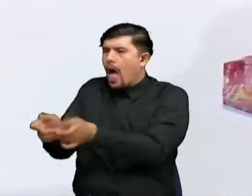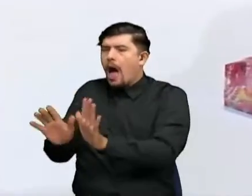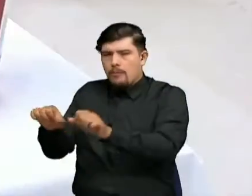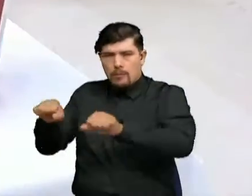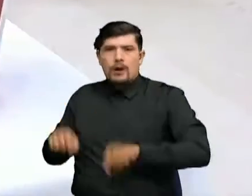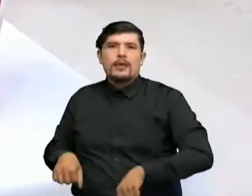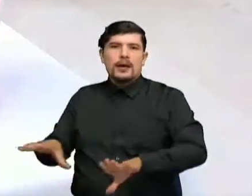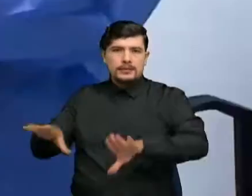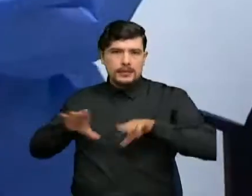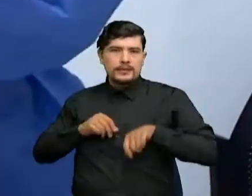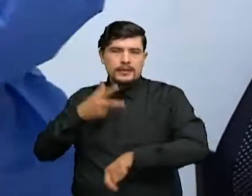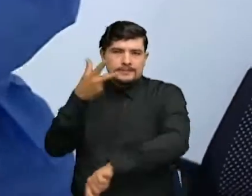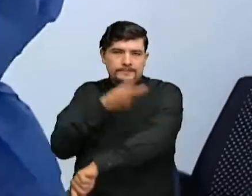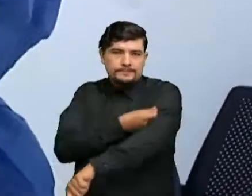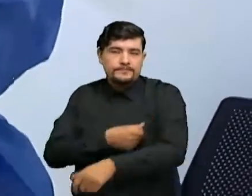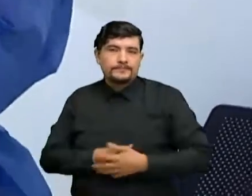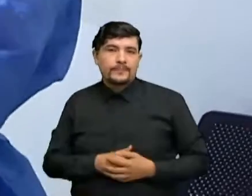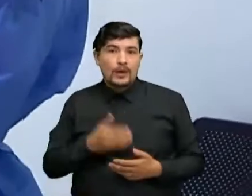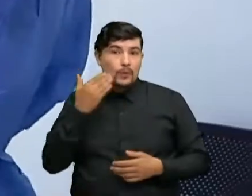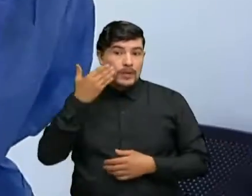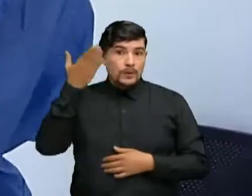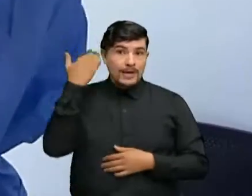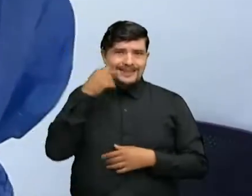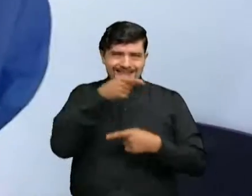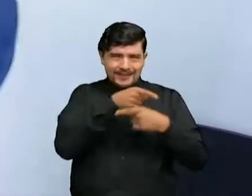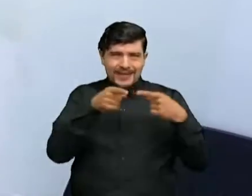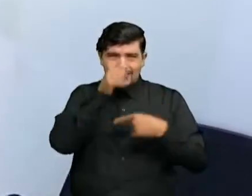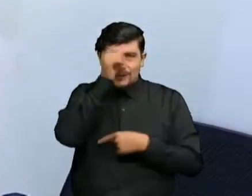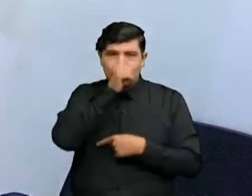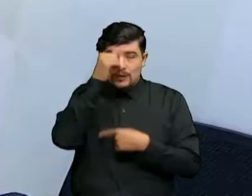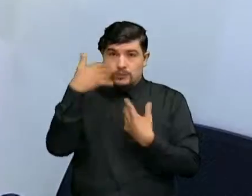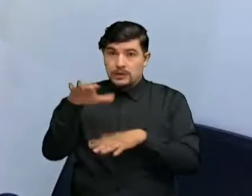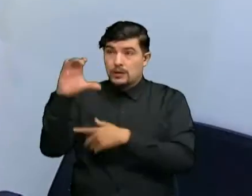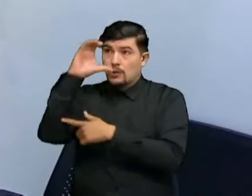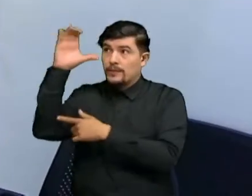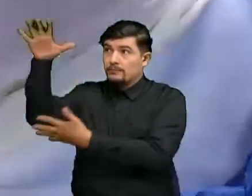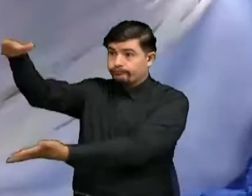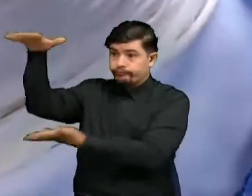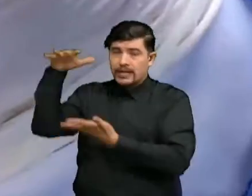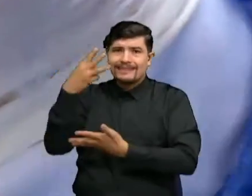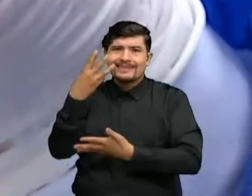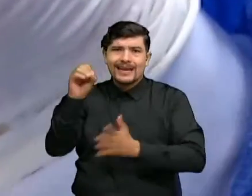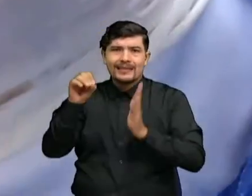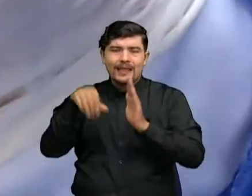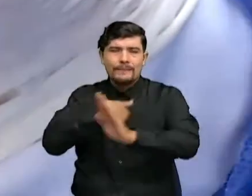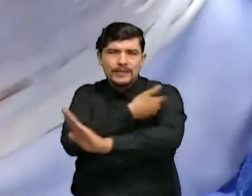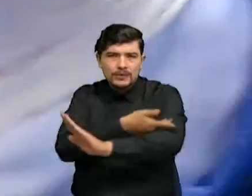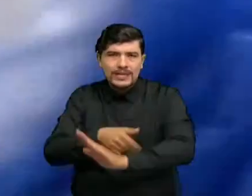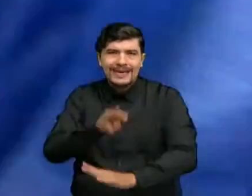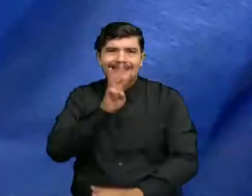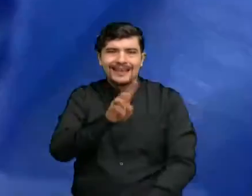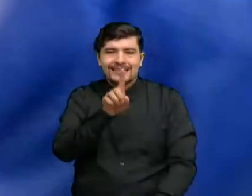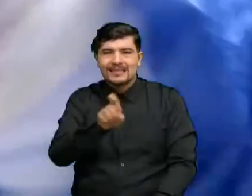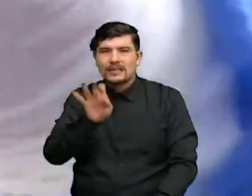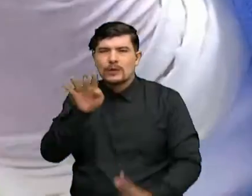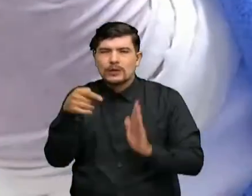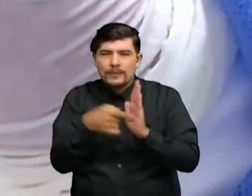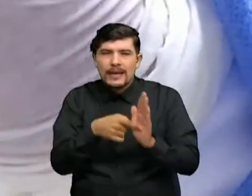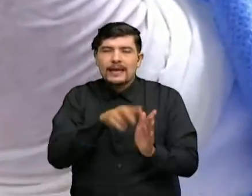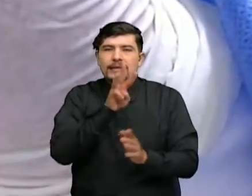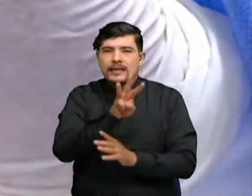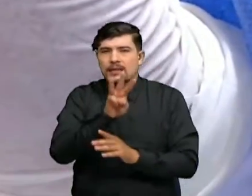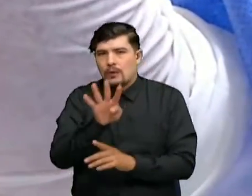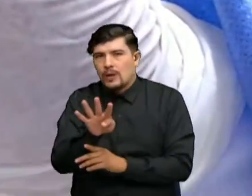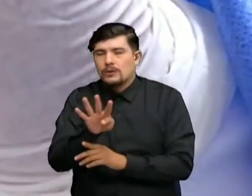inmunizados hasta el domingo pasado al país han llegado 30 millones 364 mil 34 vacunas